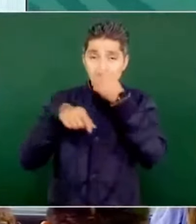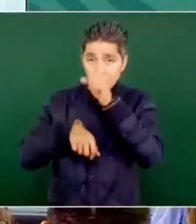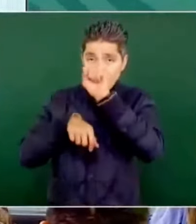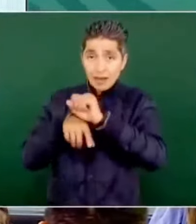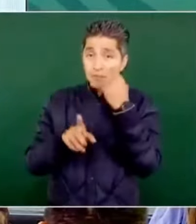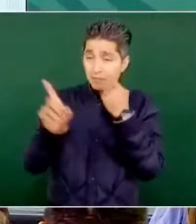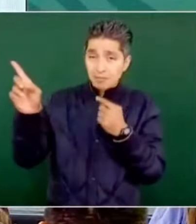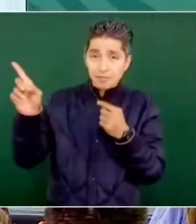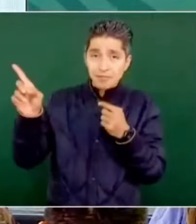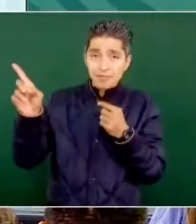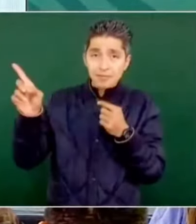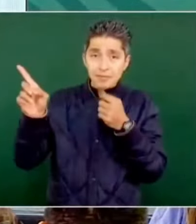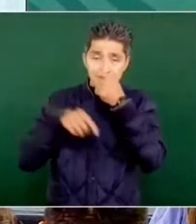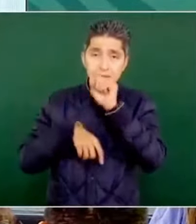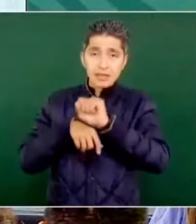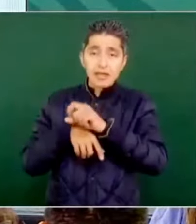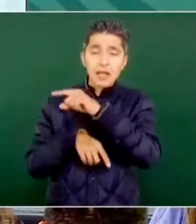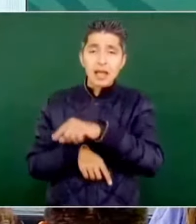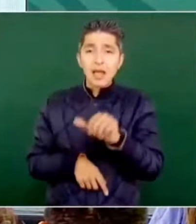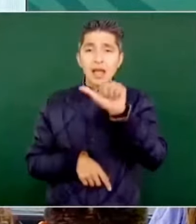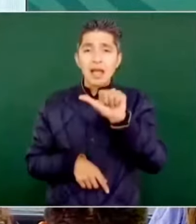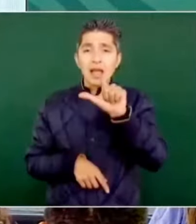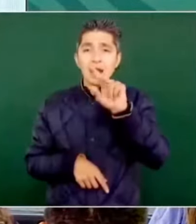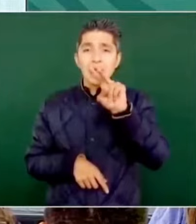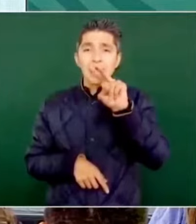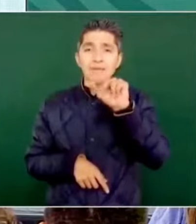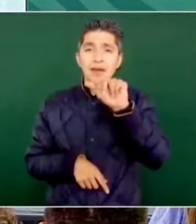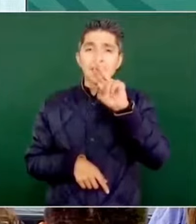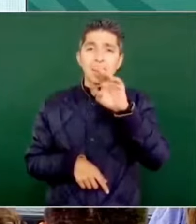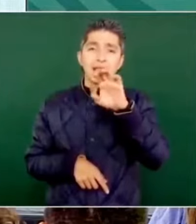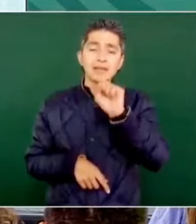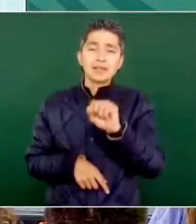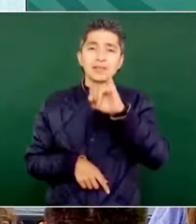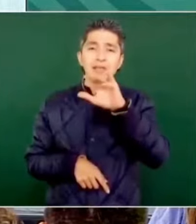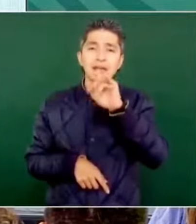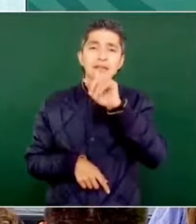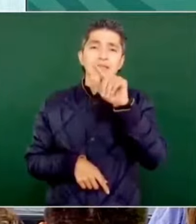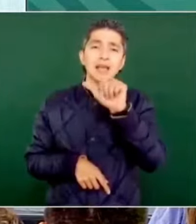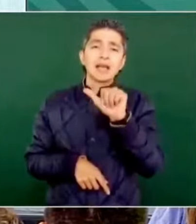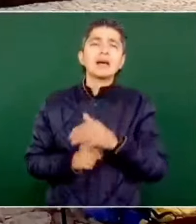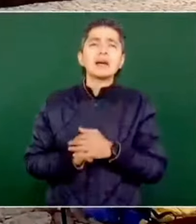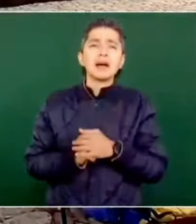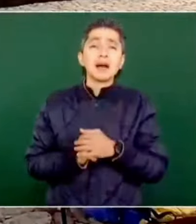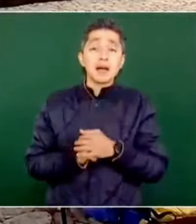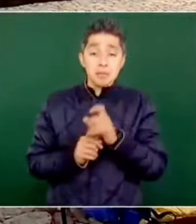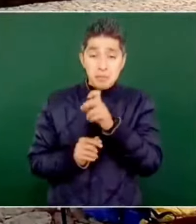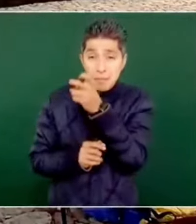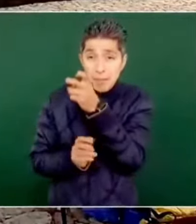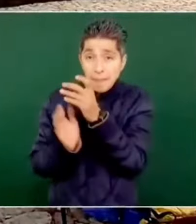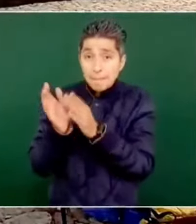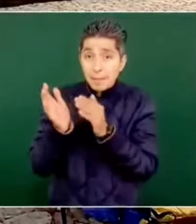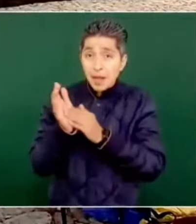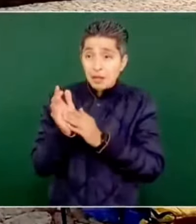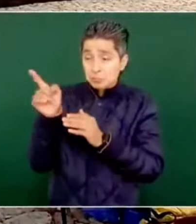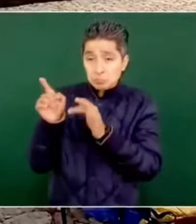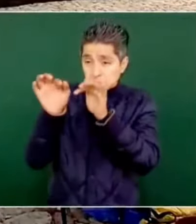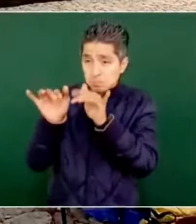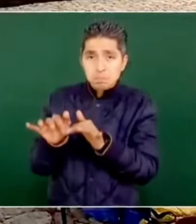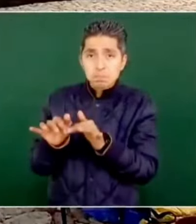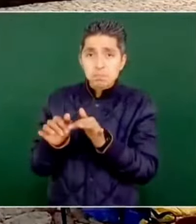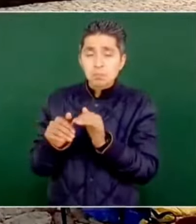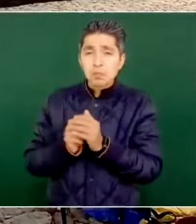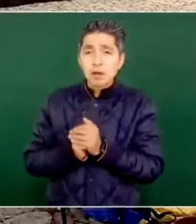ejecutivo Álvarez y cas en el documento este no se